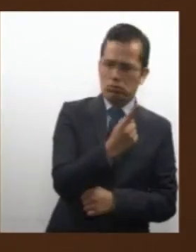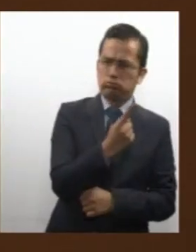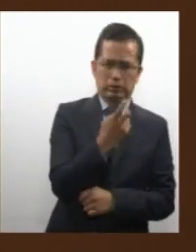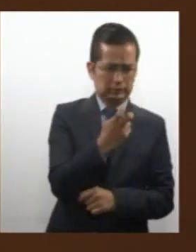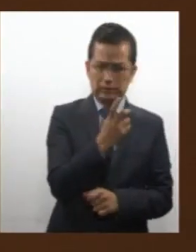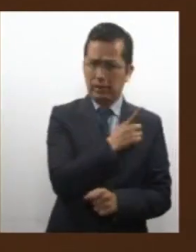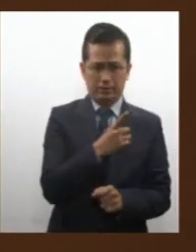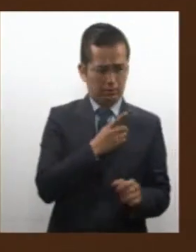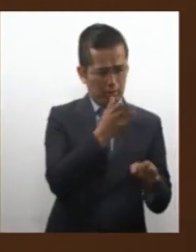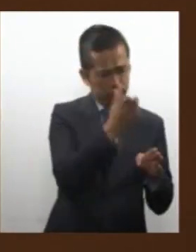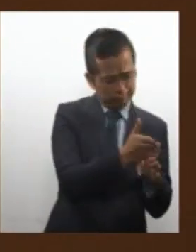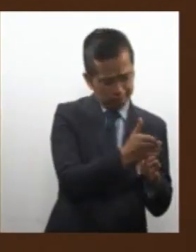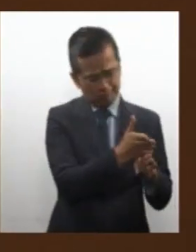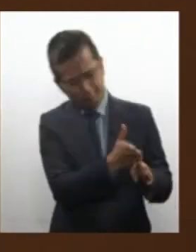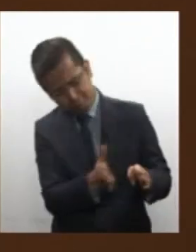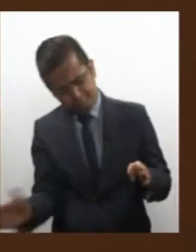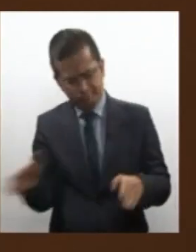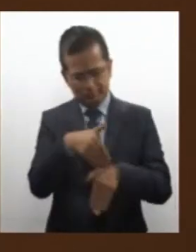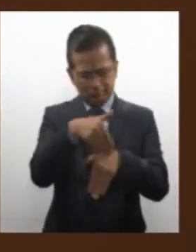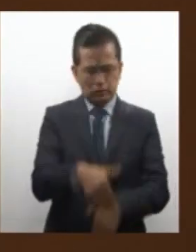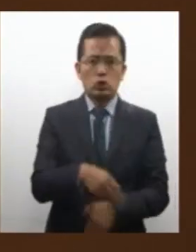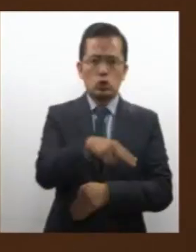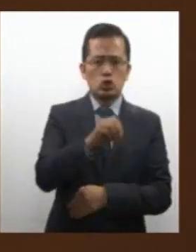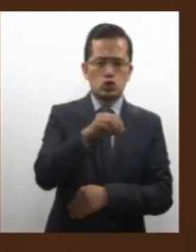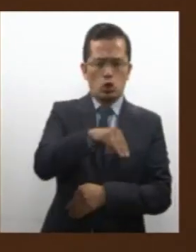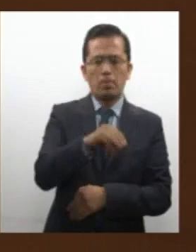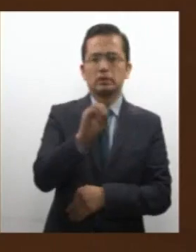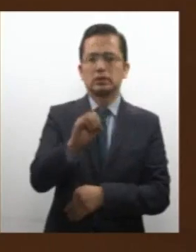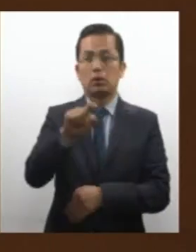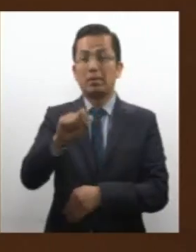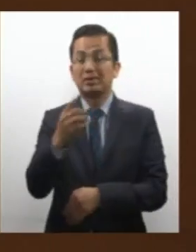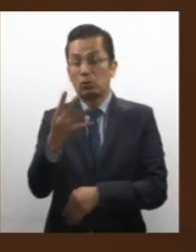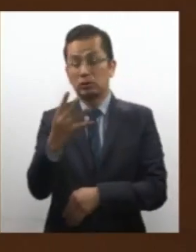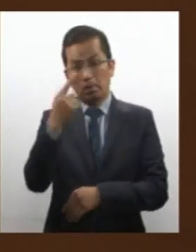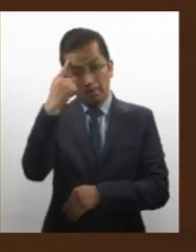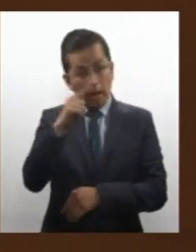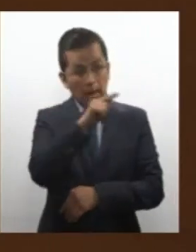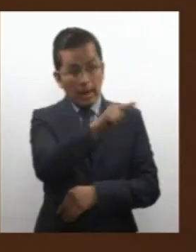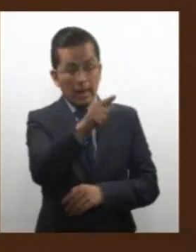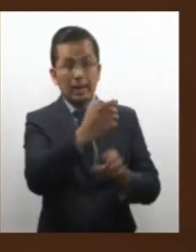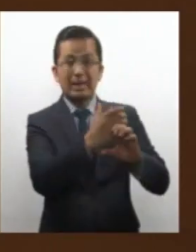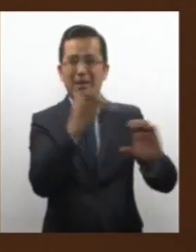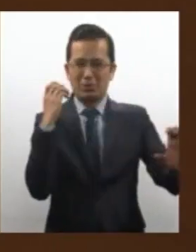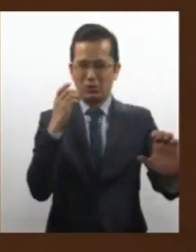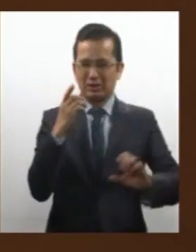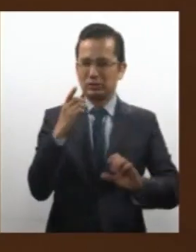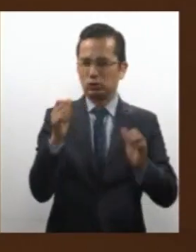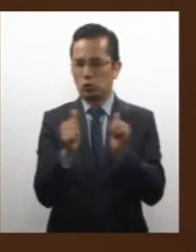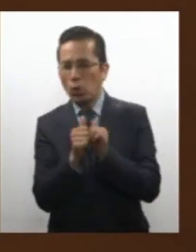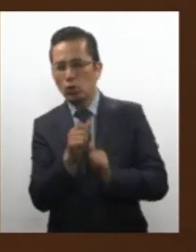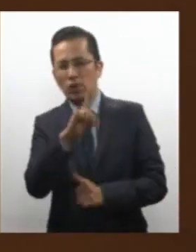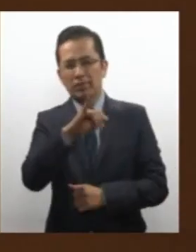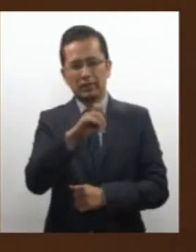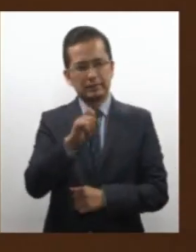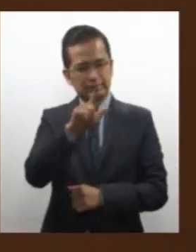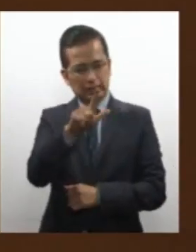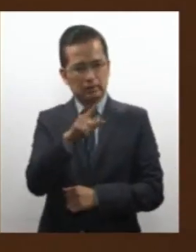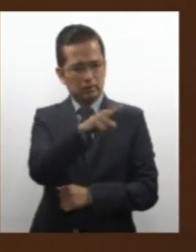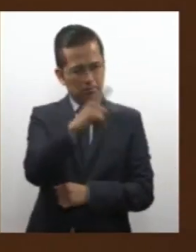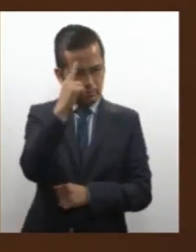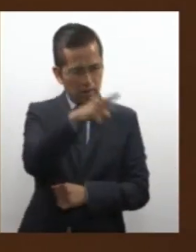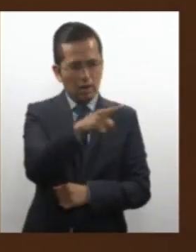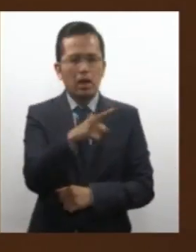camiones diésel cuyos filtros capturan el 99% de las partículas, que se le